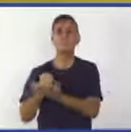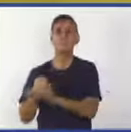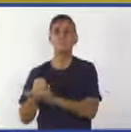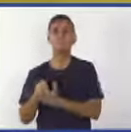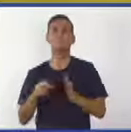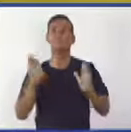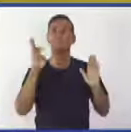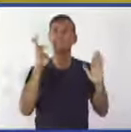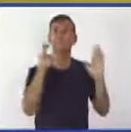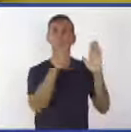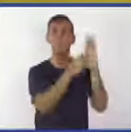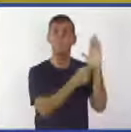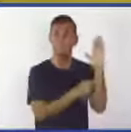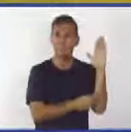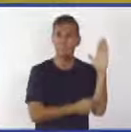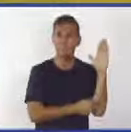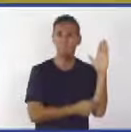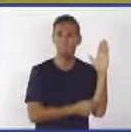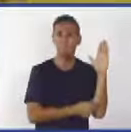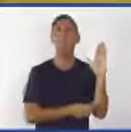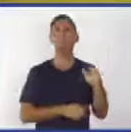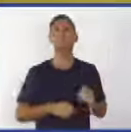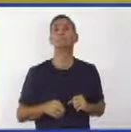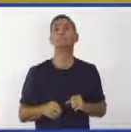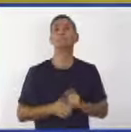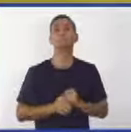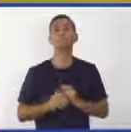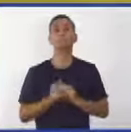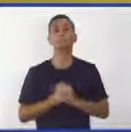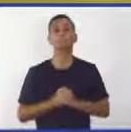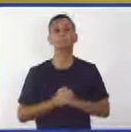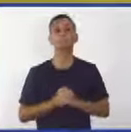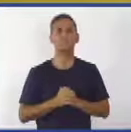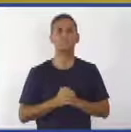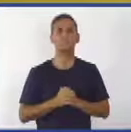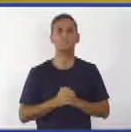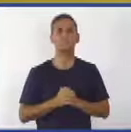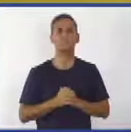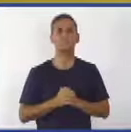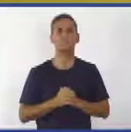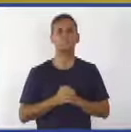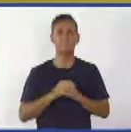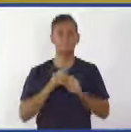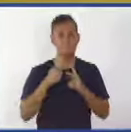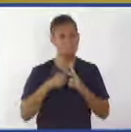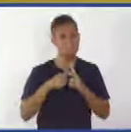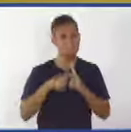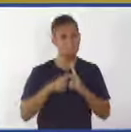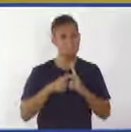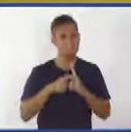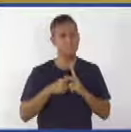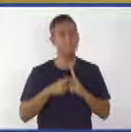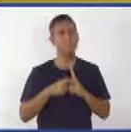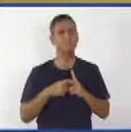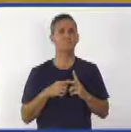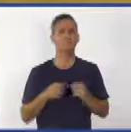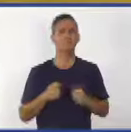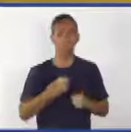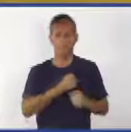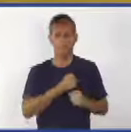cooperación todos los factores en nuestra sociedad para salir de este momento